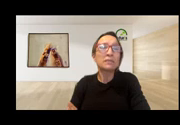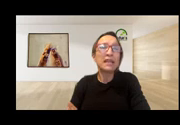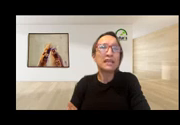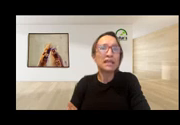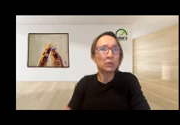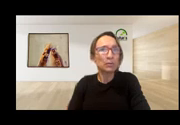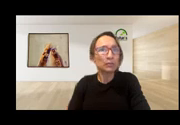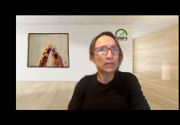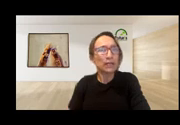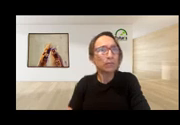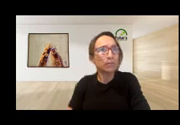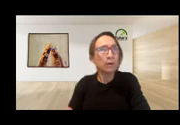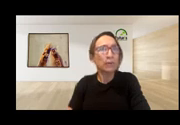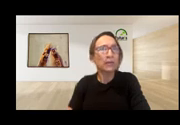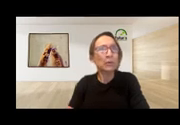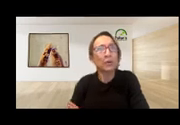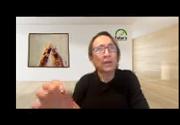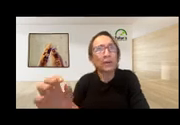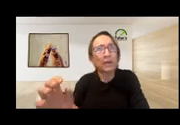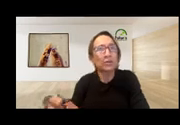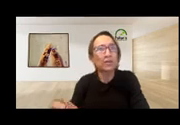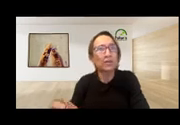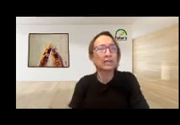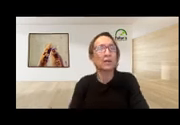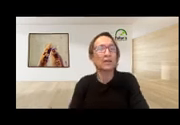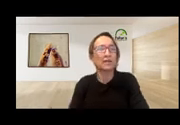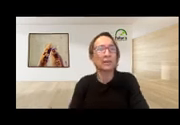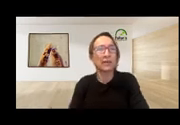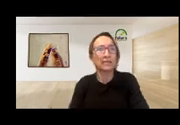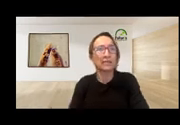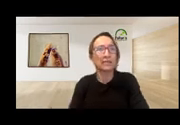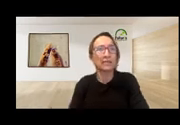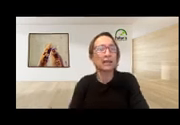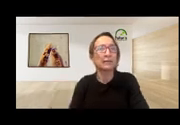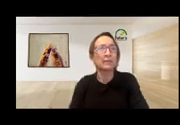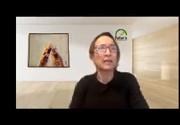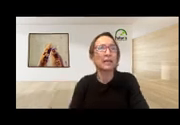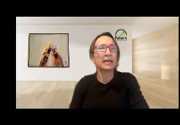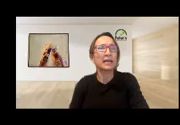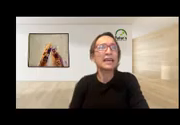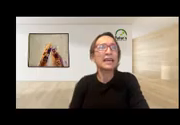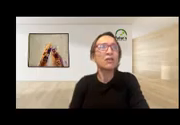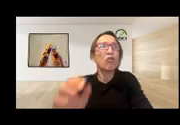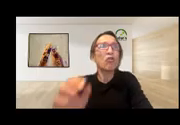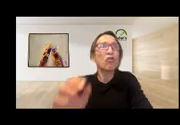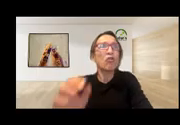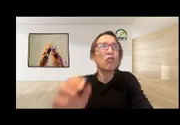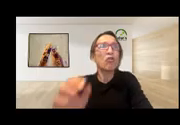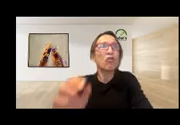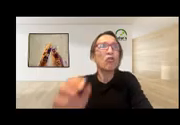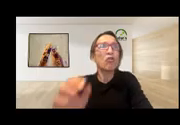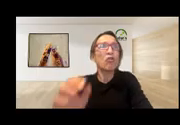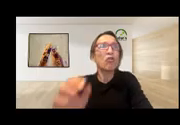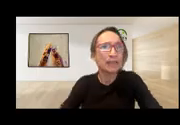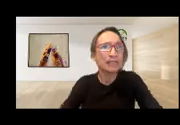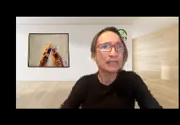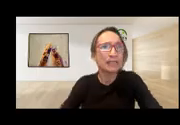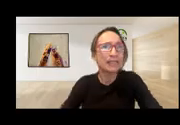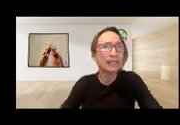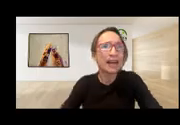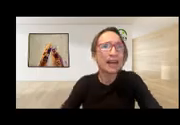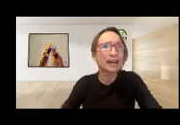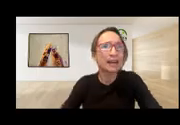río bastante más pequeñito, ¿verdad? Probablemente porque había mucha de esta agua que más bien estaba congelada. Y cómo cambian